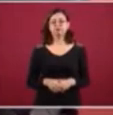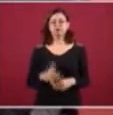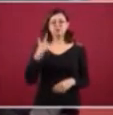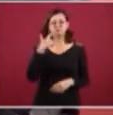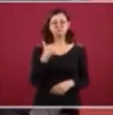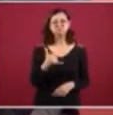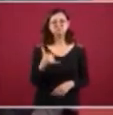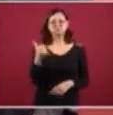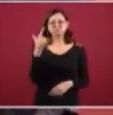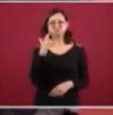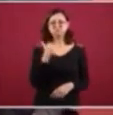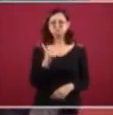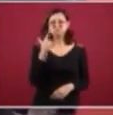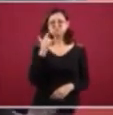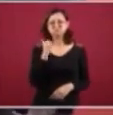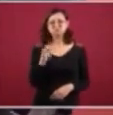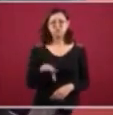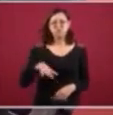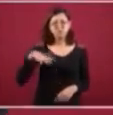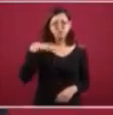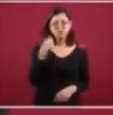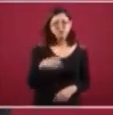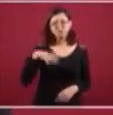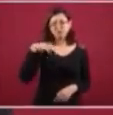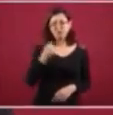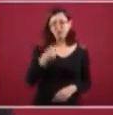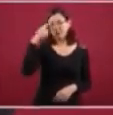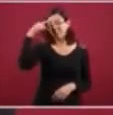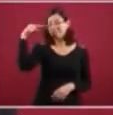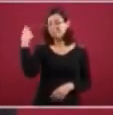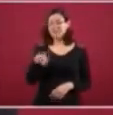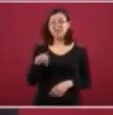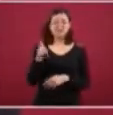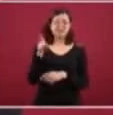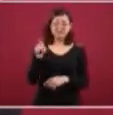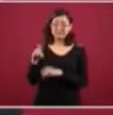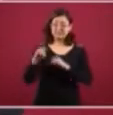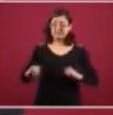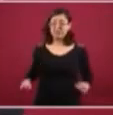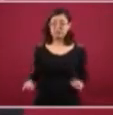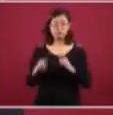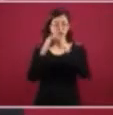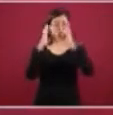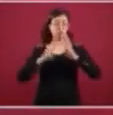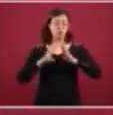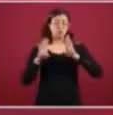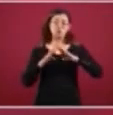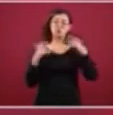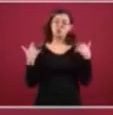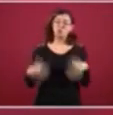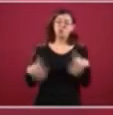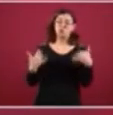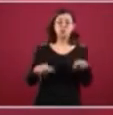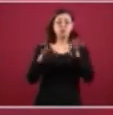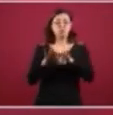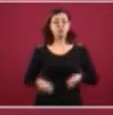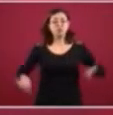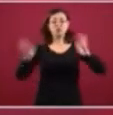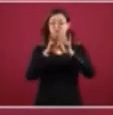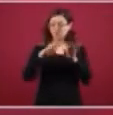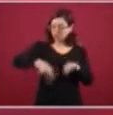esfuerzo para que en toda esa institución tan importante para el